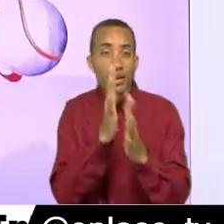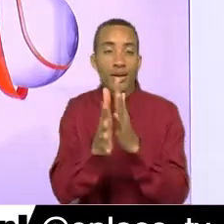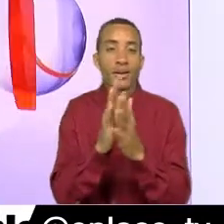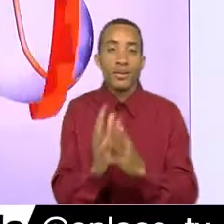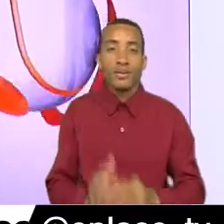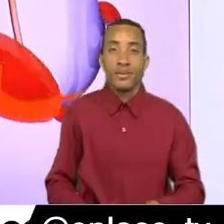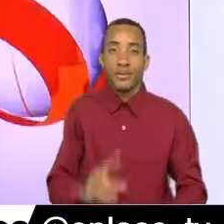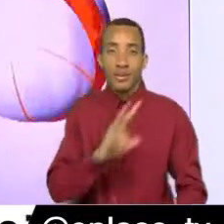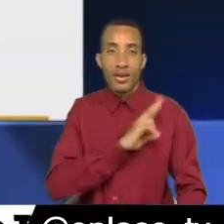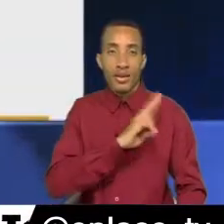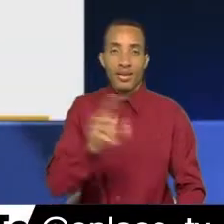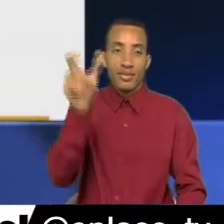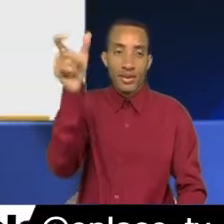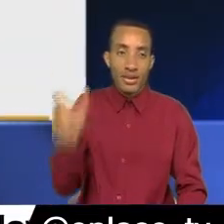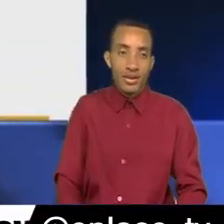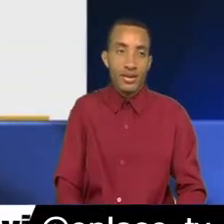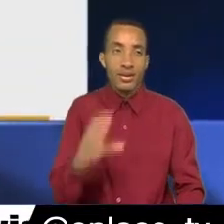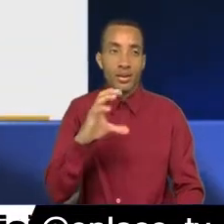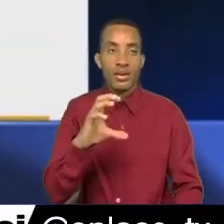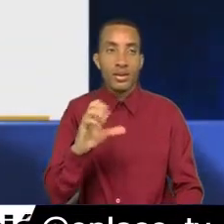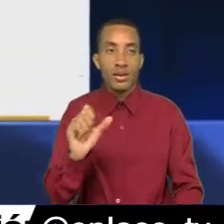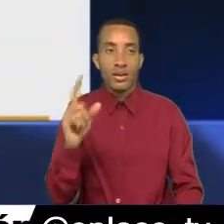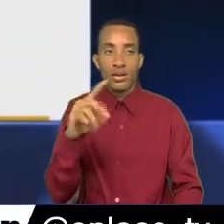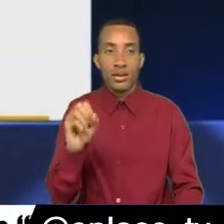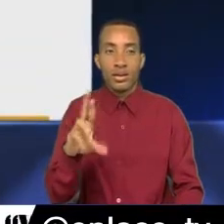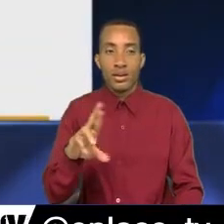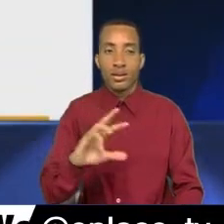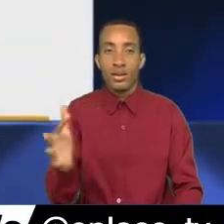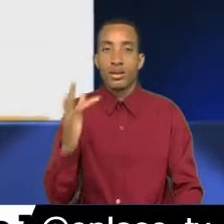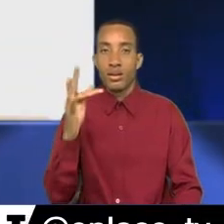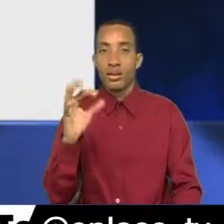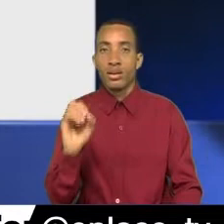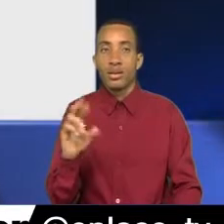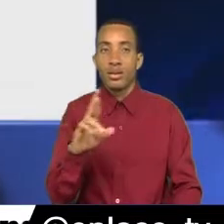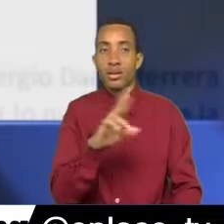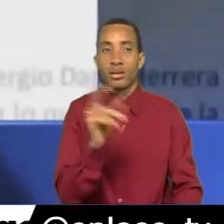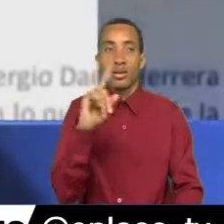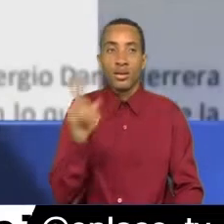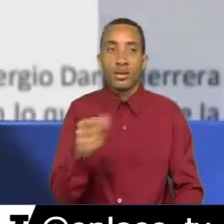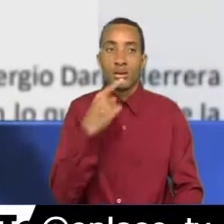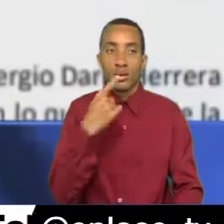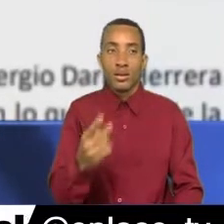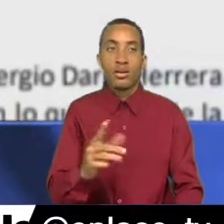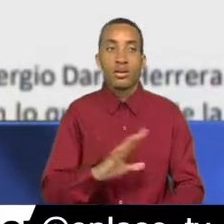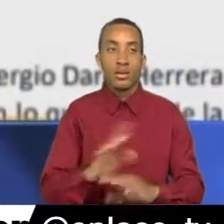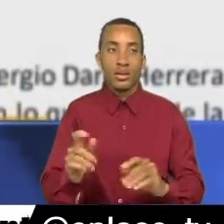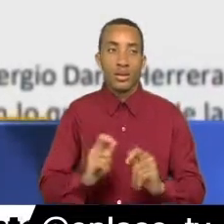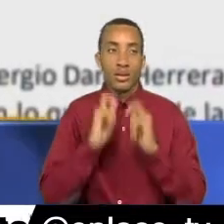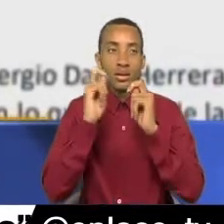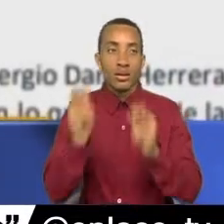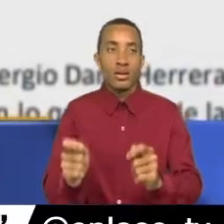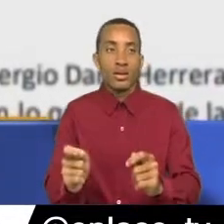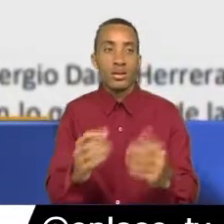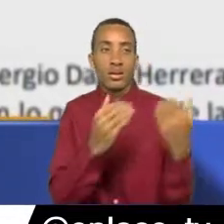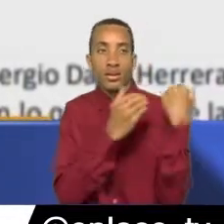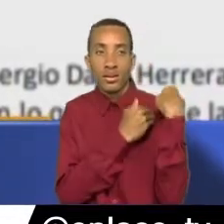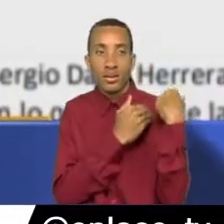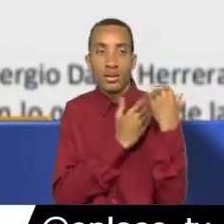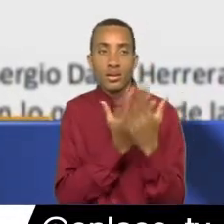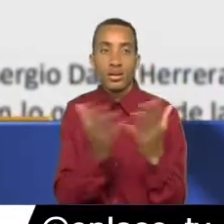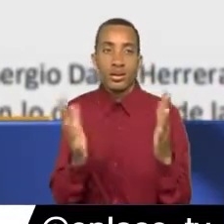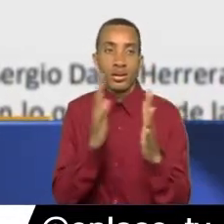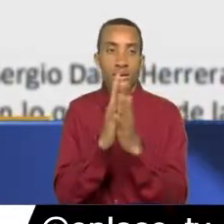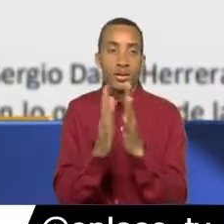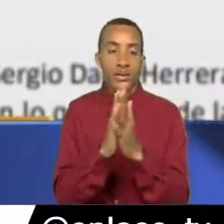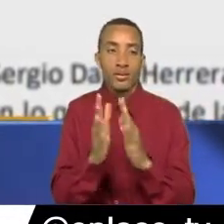este estratega César Torres y nuestro crack Sergio Darío Herrera Montt serán los encargados de tomar las riendas del conjunto Alianza Petrolera en lo que resta de la